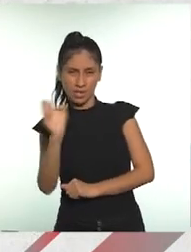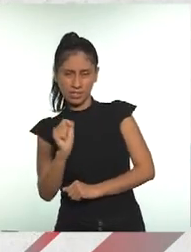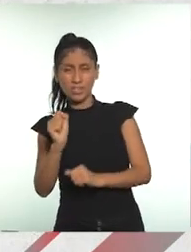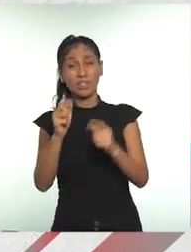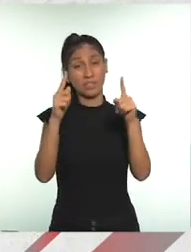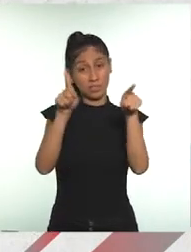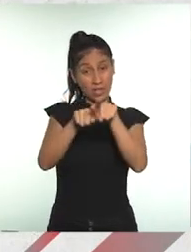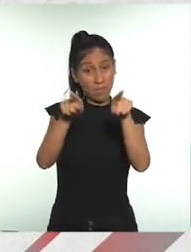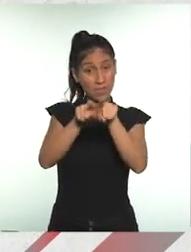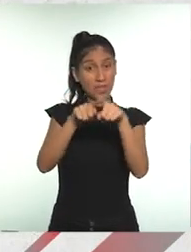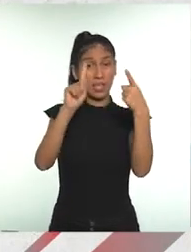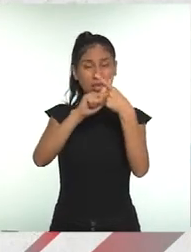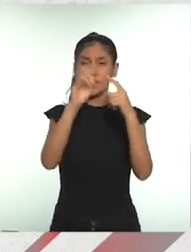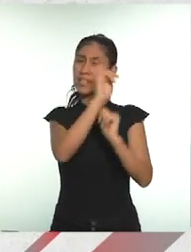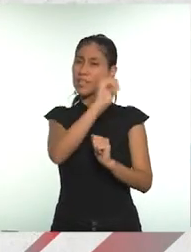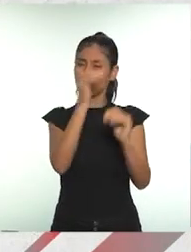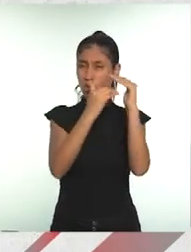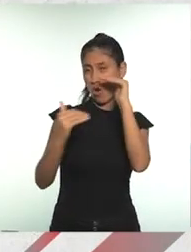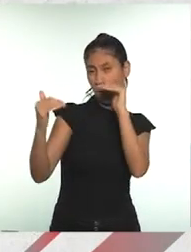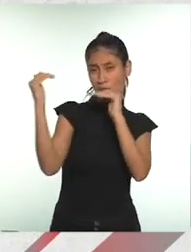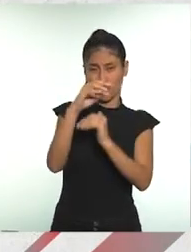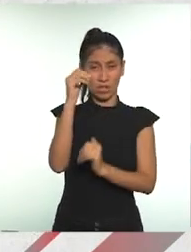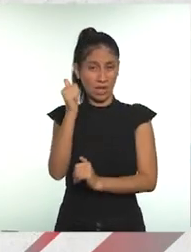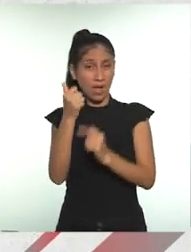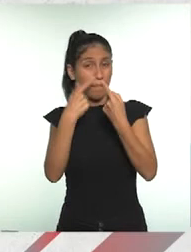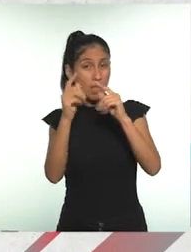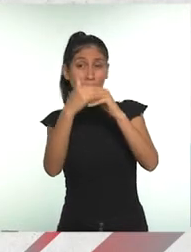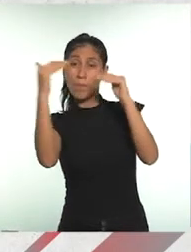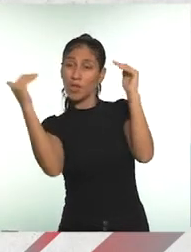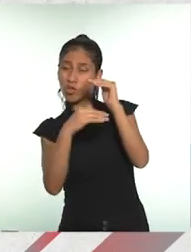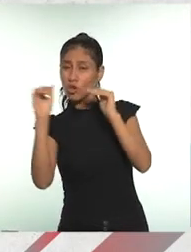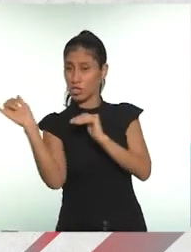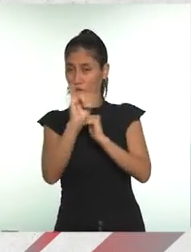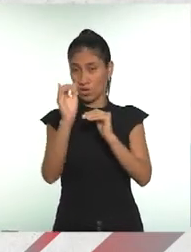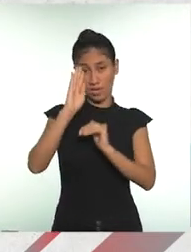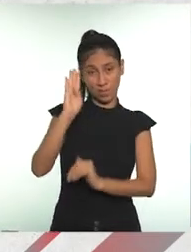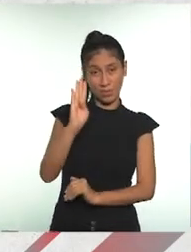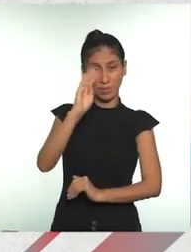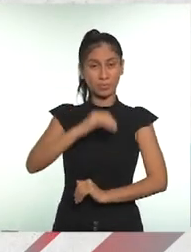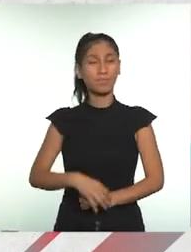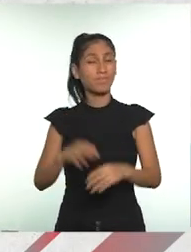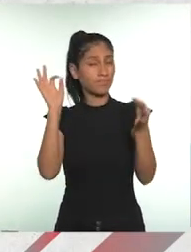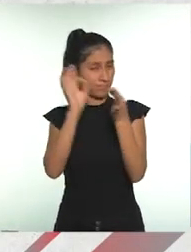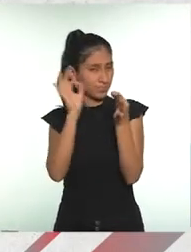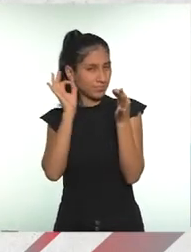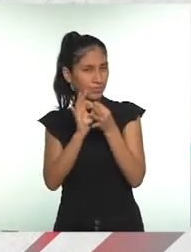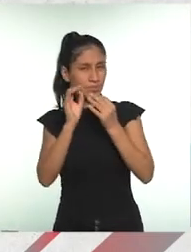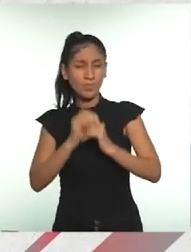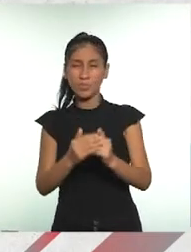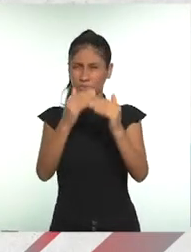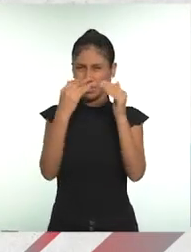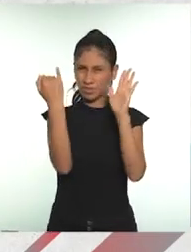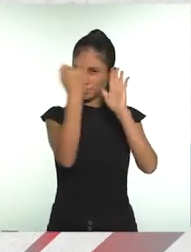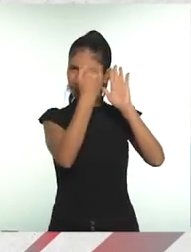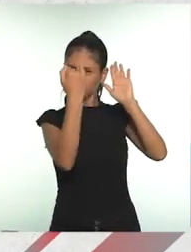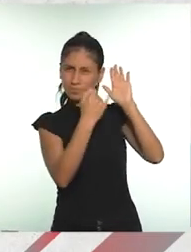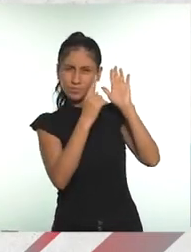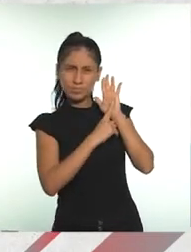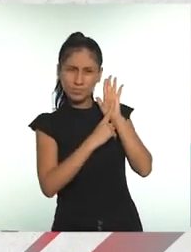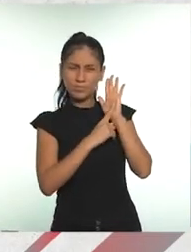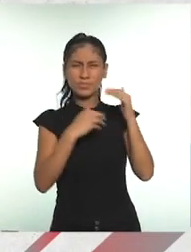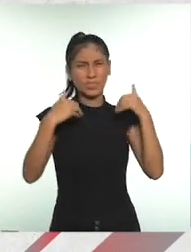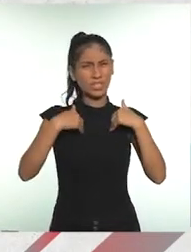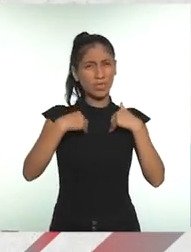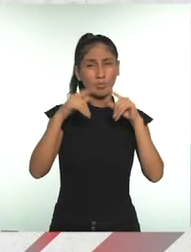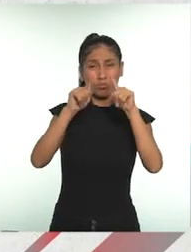que X es mayor o igual que A, pero menor o igual que B. Exacto. Gráficamente